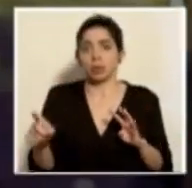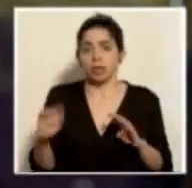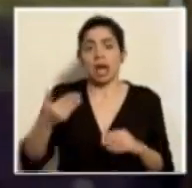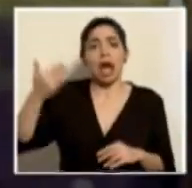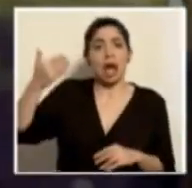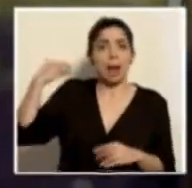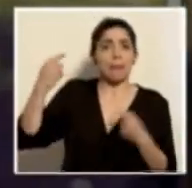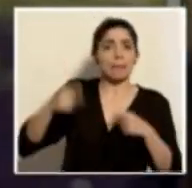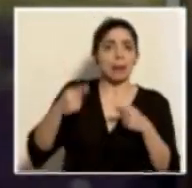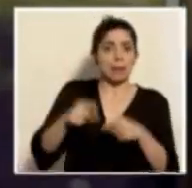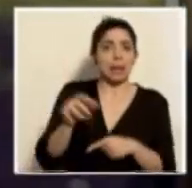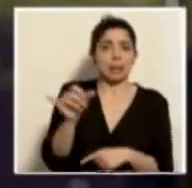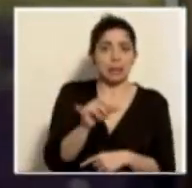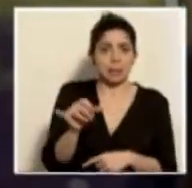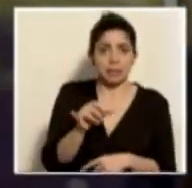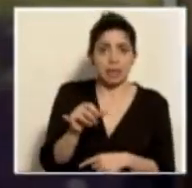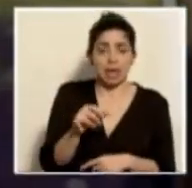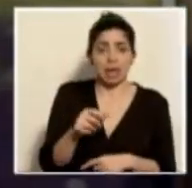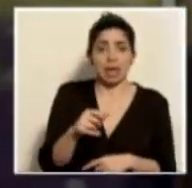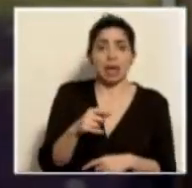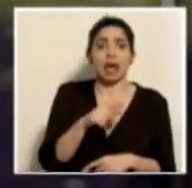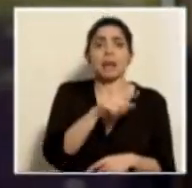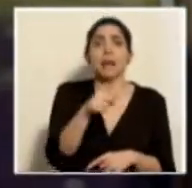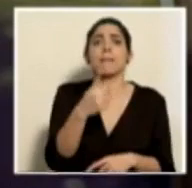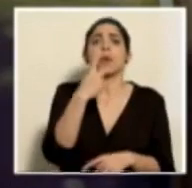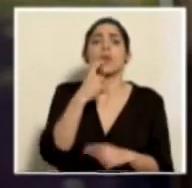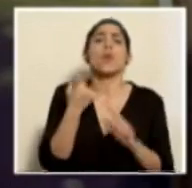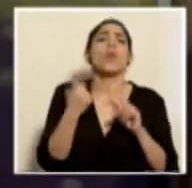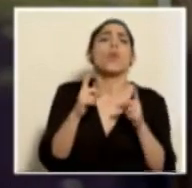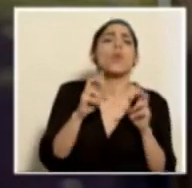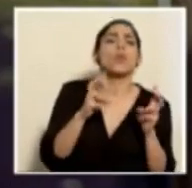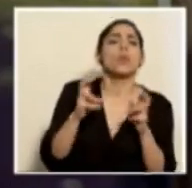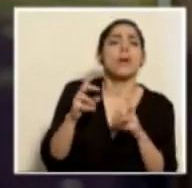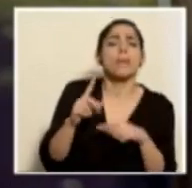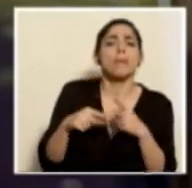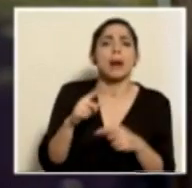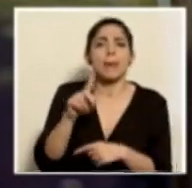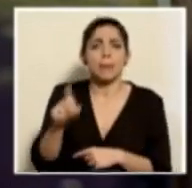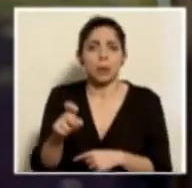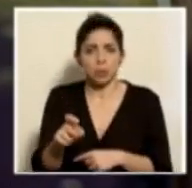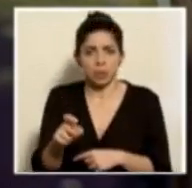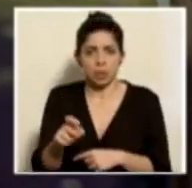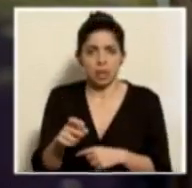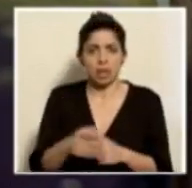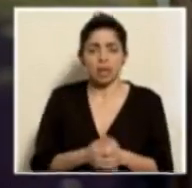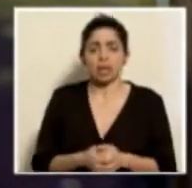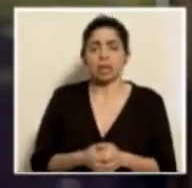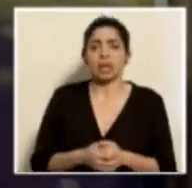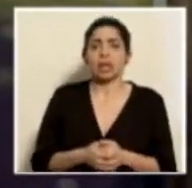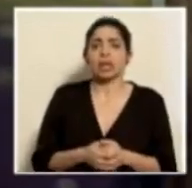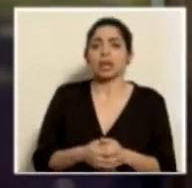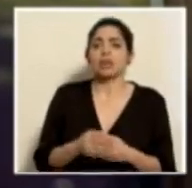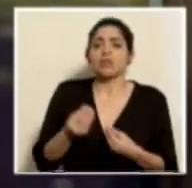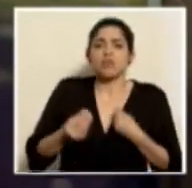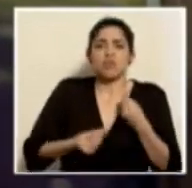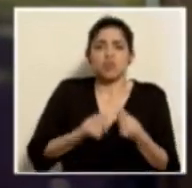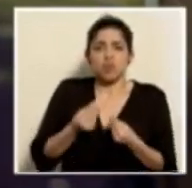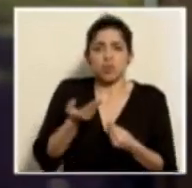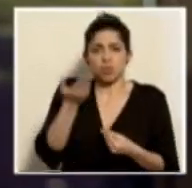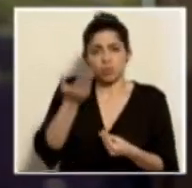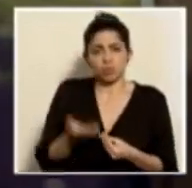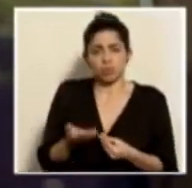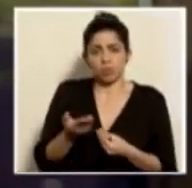ocasiones anteriores, donde hasta se nos ha preguntado qué tipo de temas le vamos a consultar. ¿Qué participación tiene